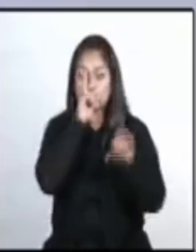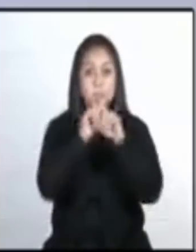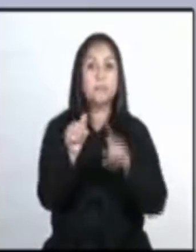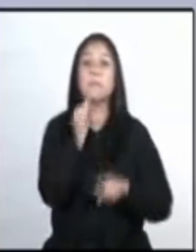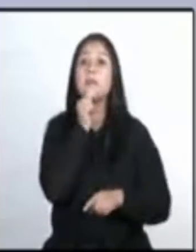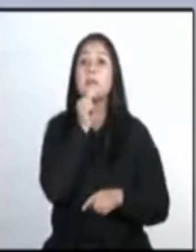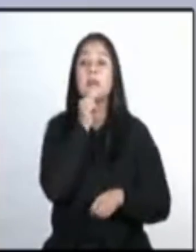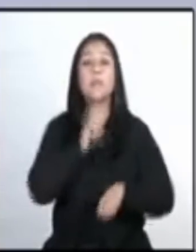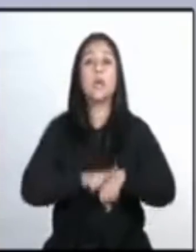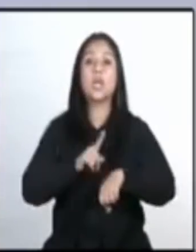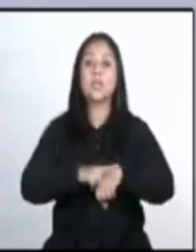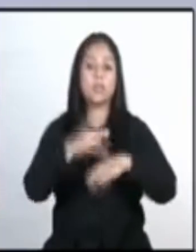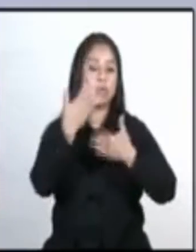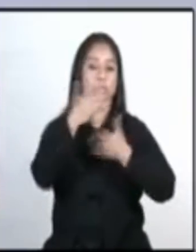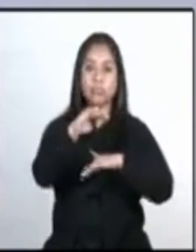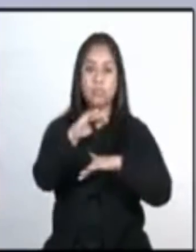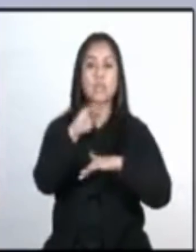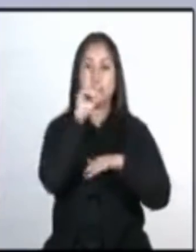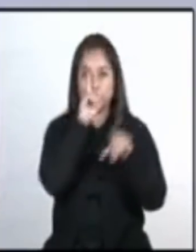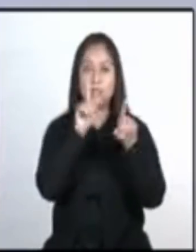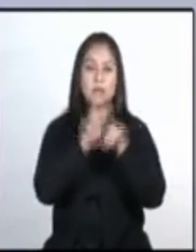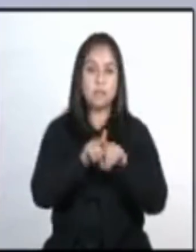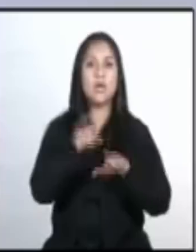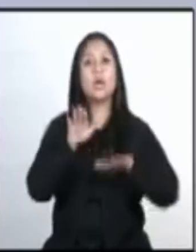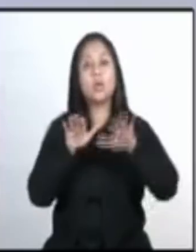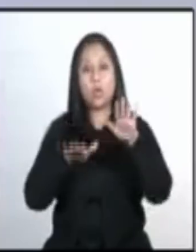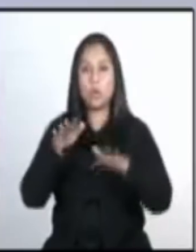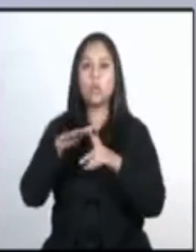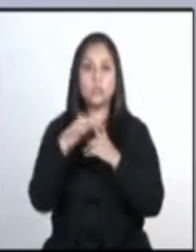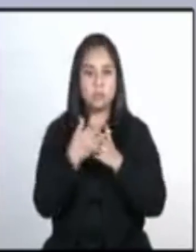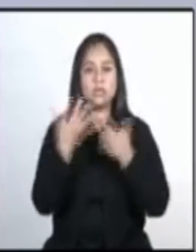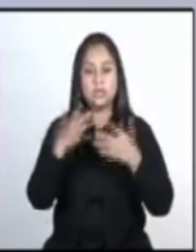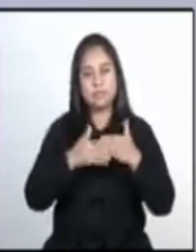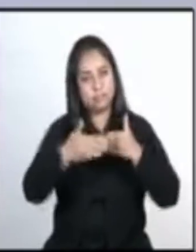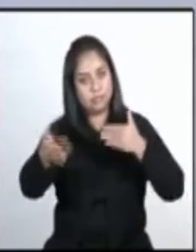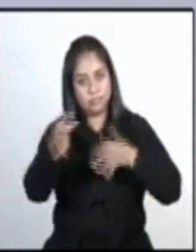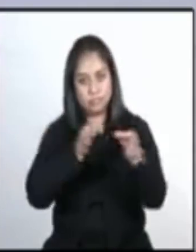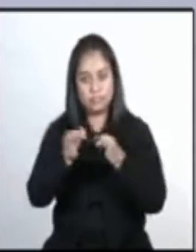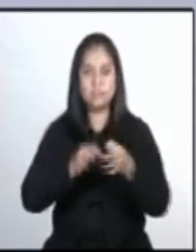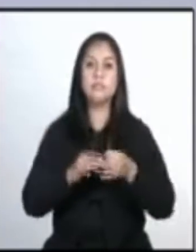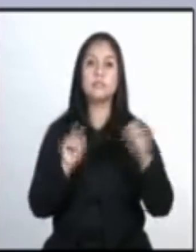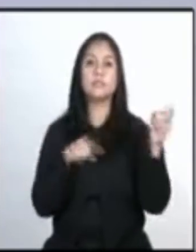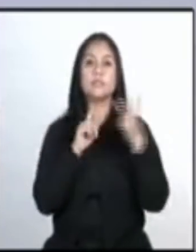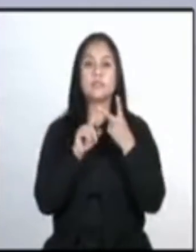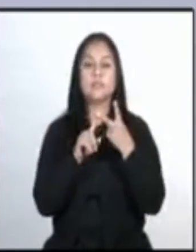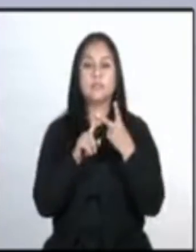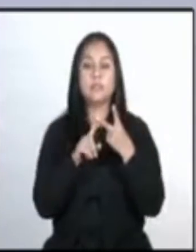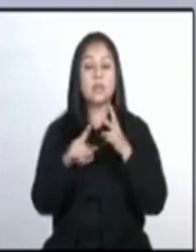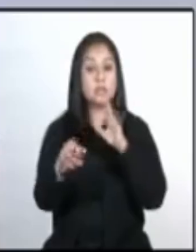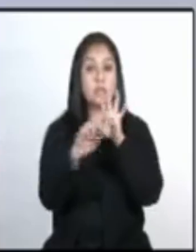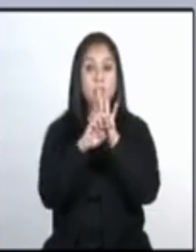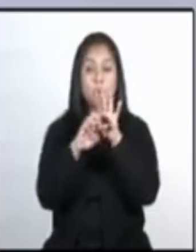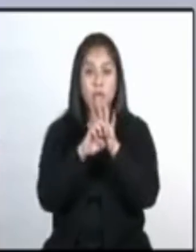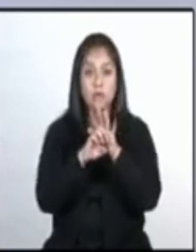tiempo establecido y en las condiciones que se detallan más adelante. Segundo, se prohíben